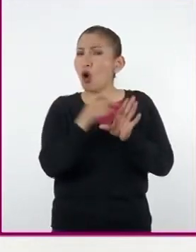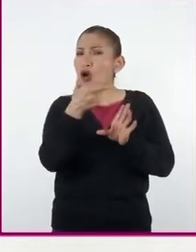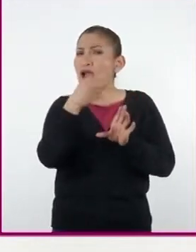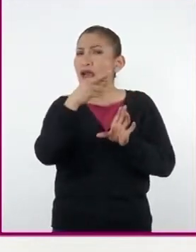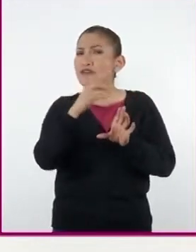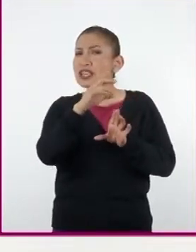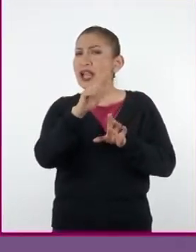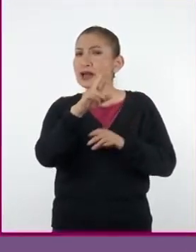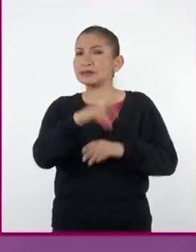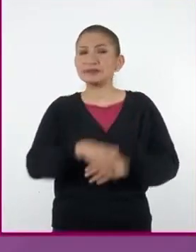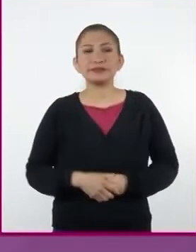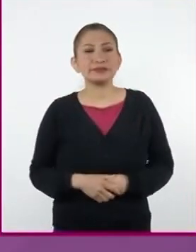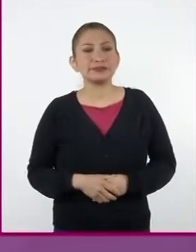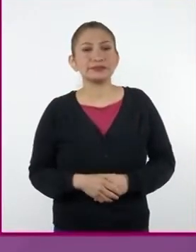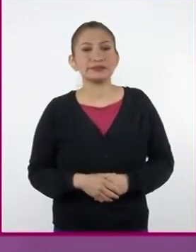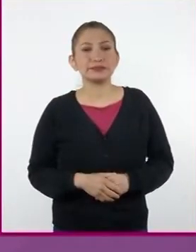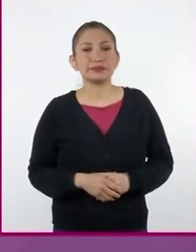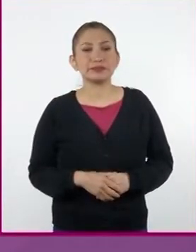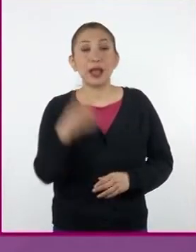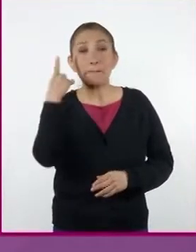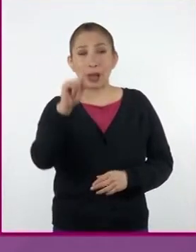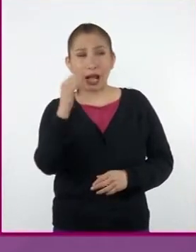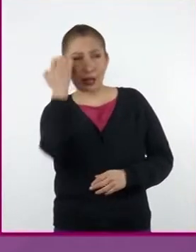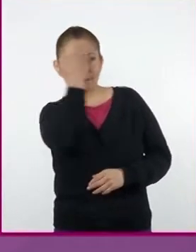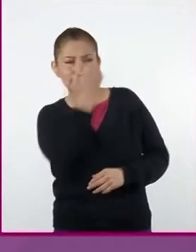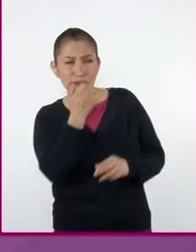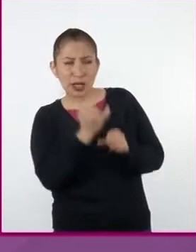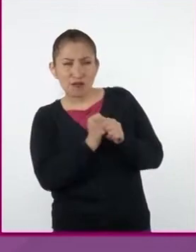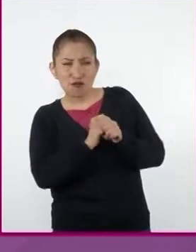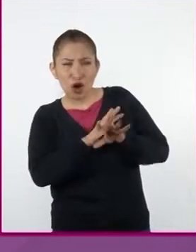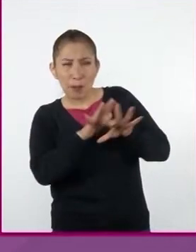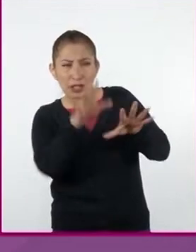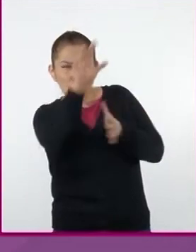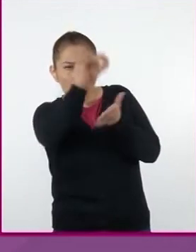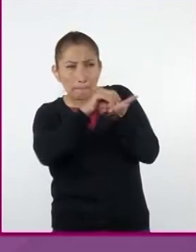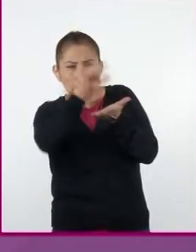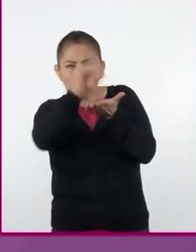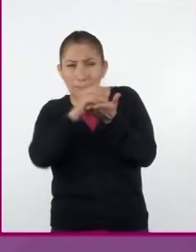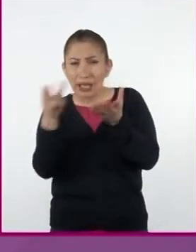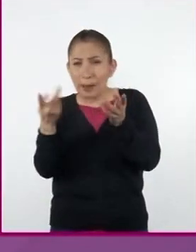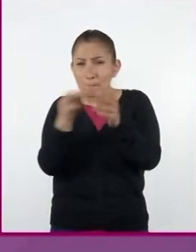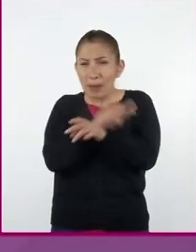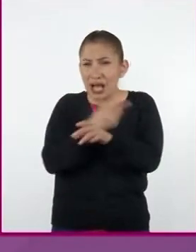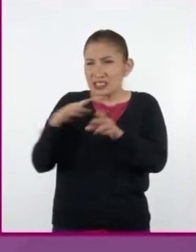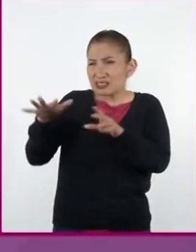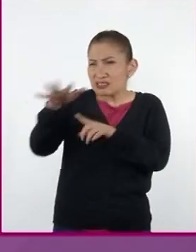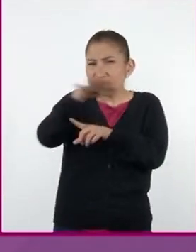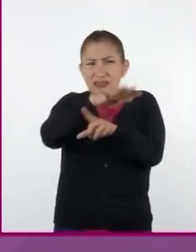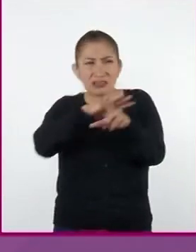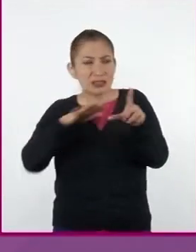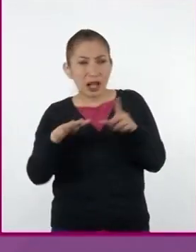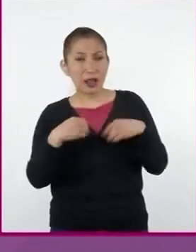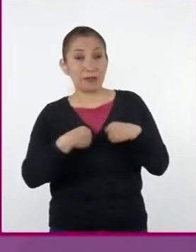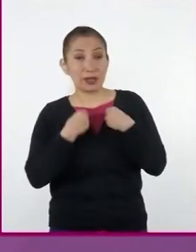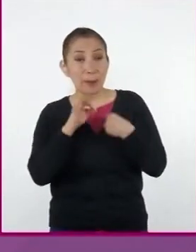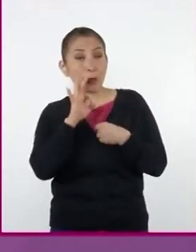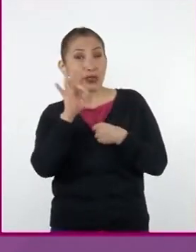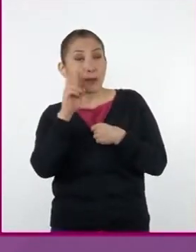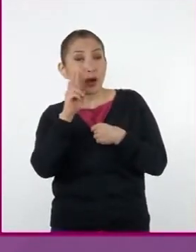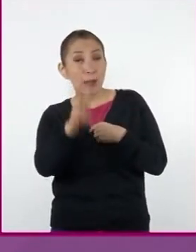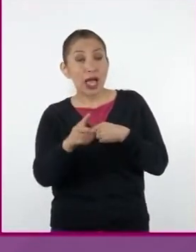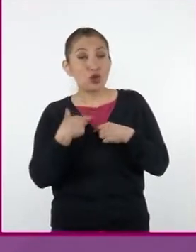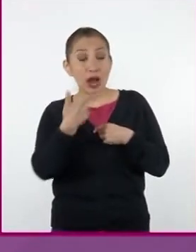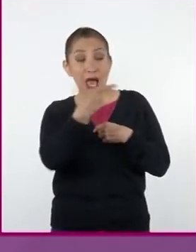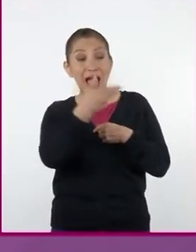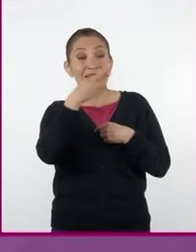graficar? Para interpretar información obtenida de los hechos o fenómenos que nos rodean, podemos trazar una